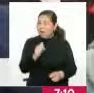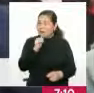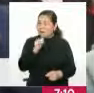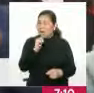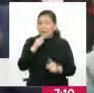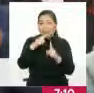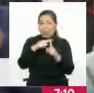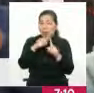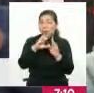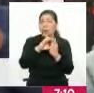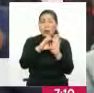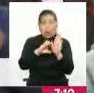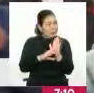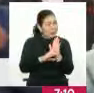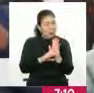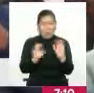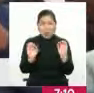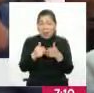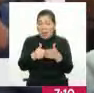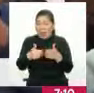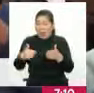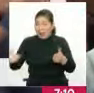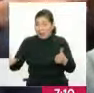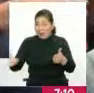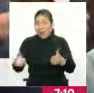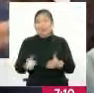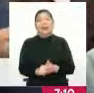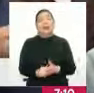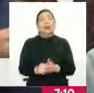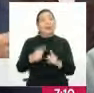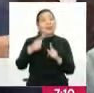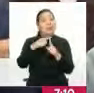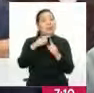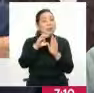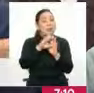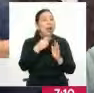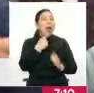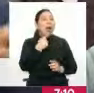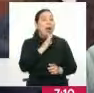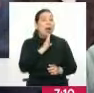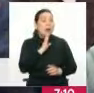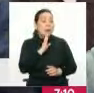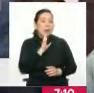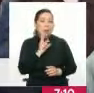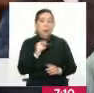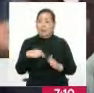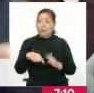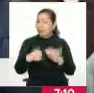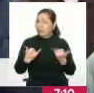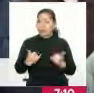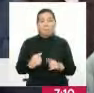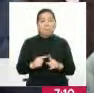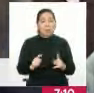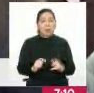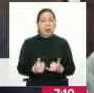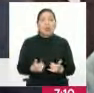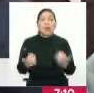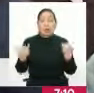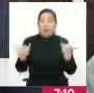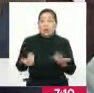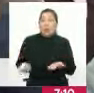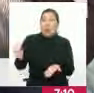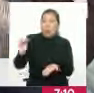Constitucional, nunca el anterior tribunal se pronunció. No entró al fondo del asunto, razón por la cual ante este